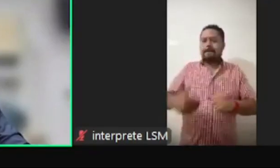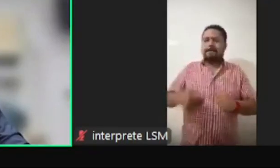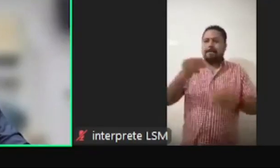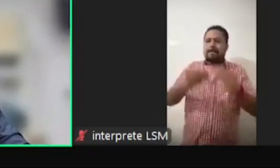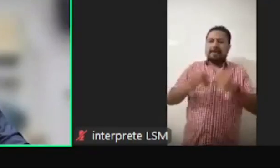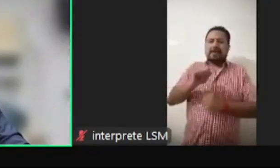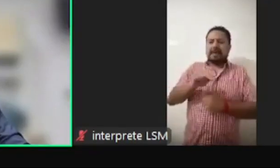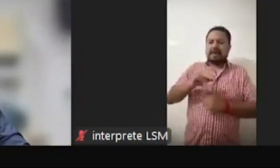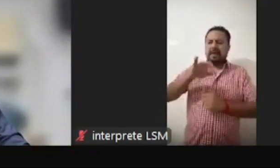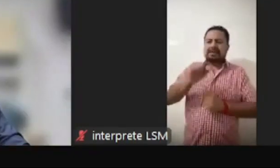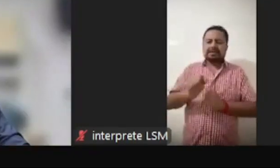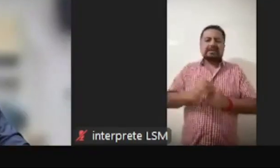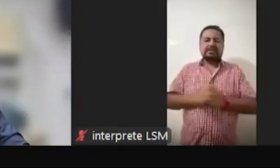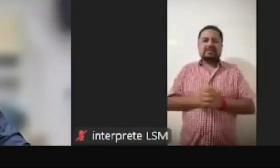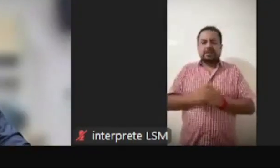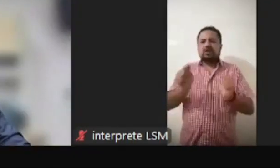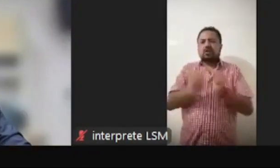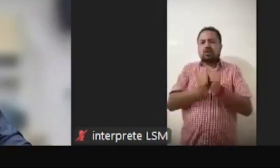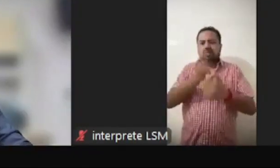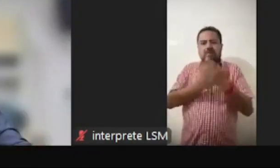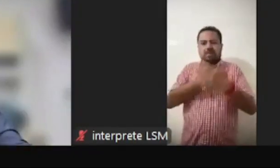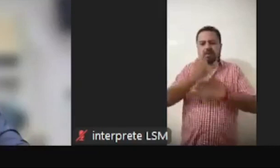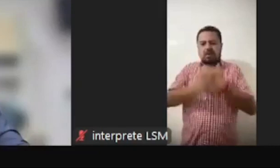Salgado. Con el proyecto.